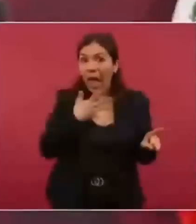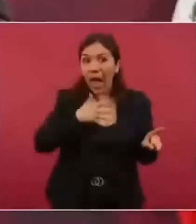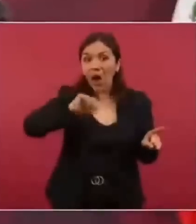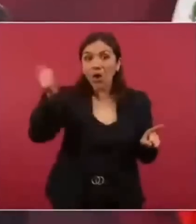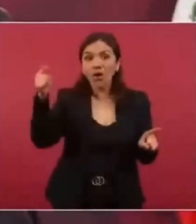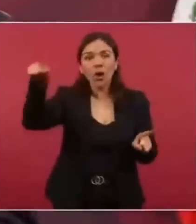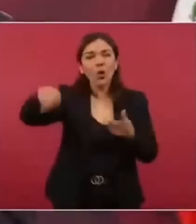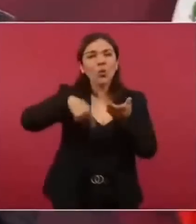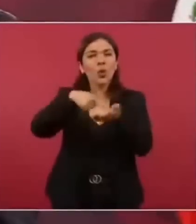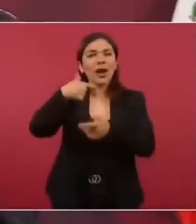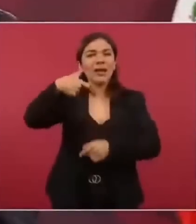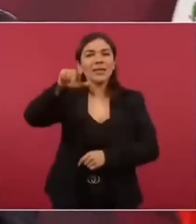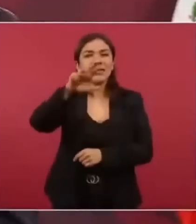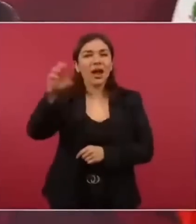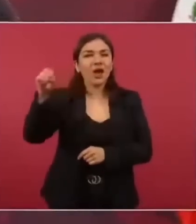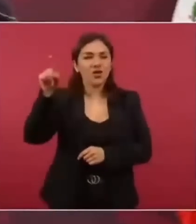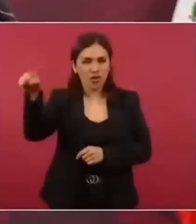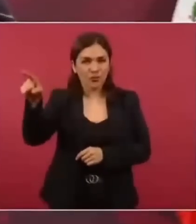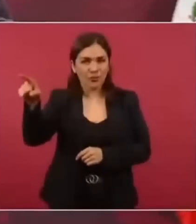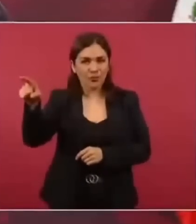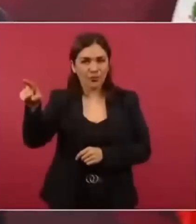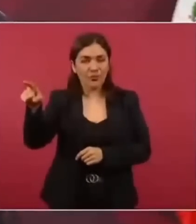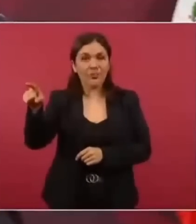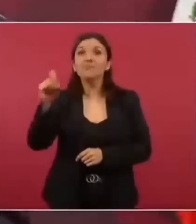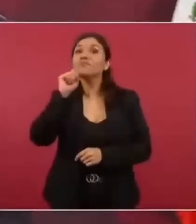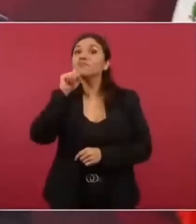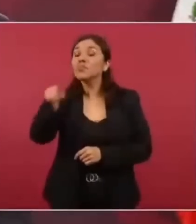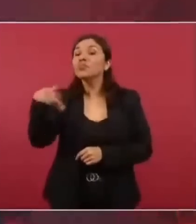en Quintana Roo, de la delincuencia.